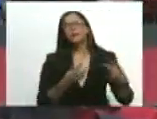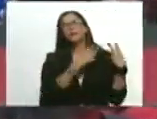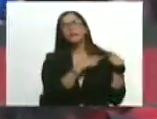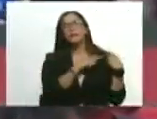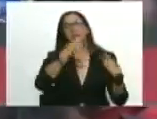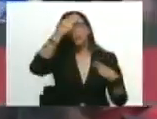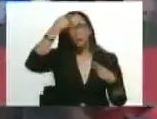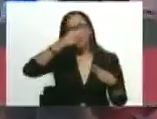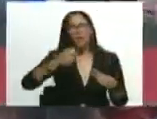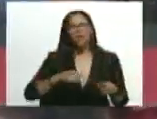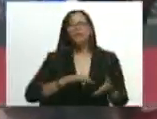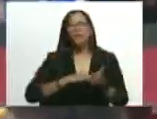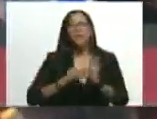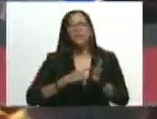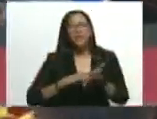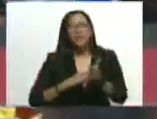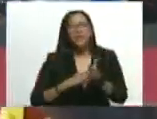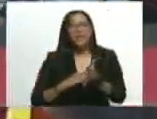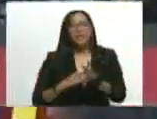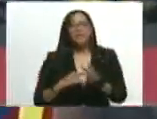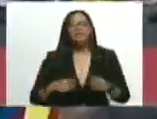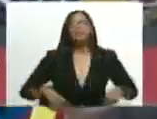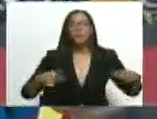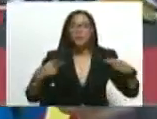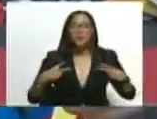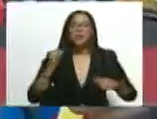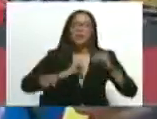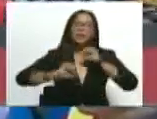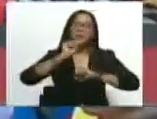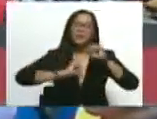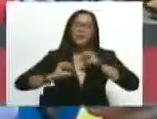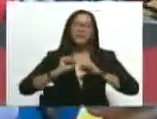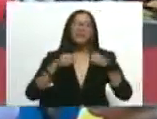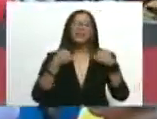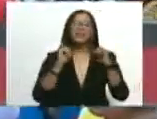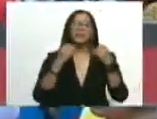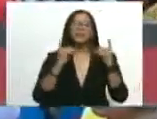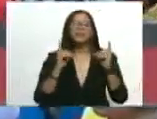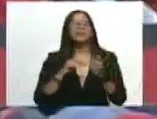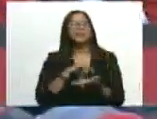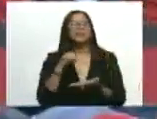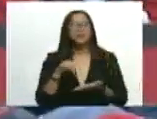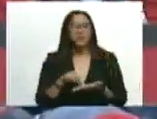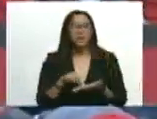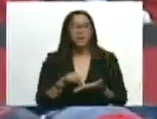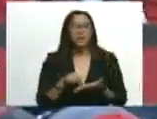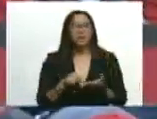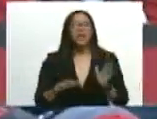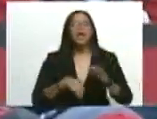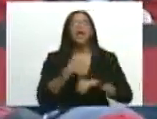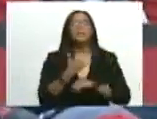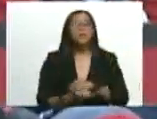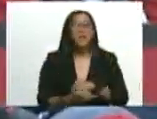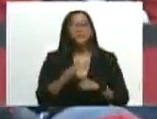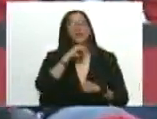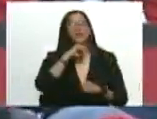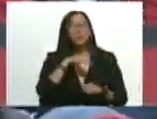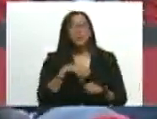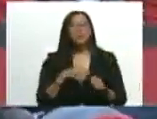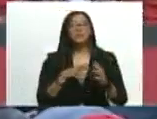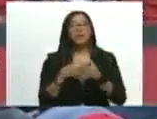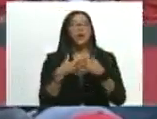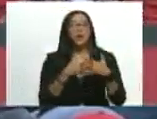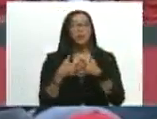definir su destino en defensa de la independencia nacional el proyecto histórico de los Estados Unidos